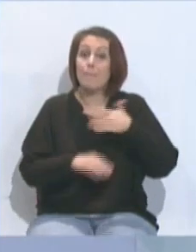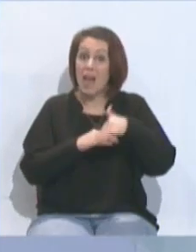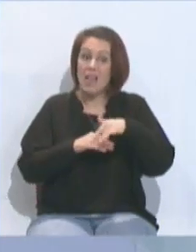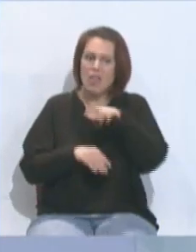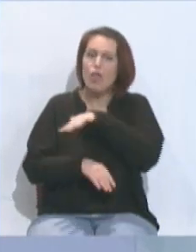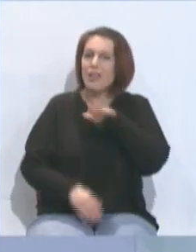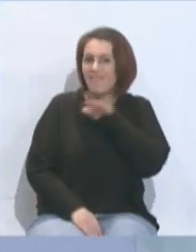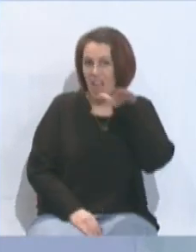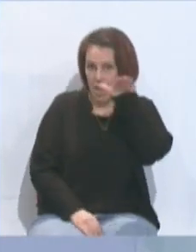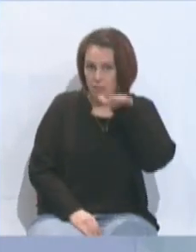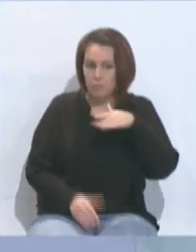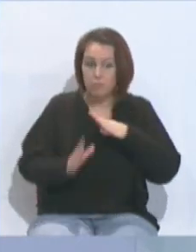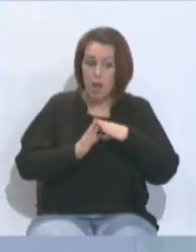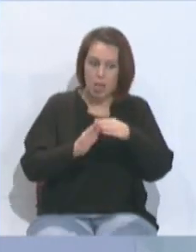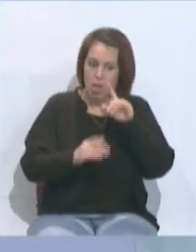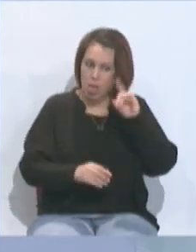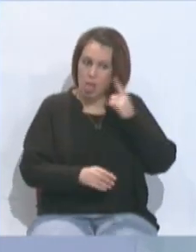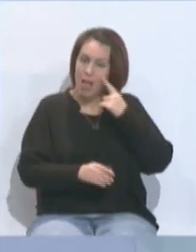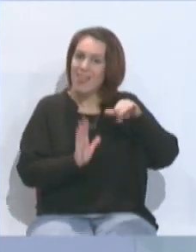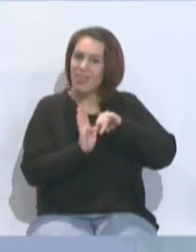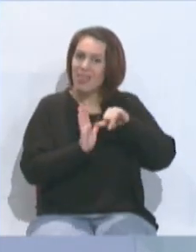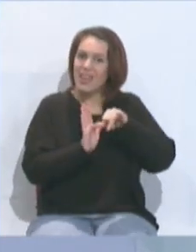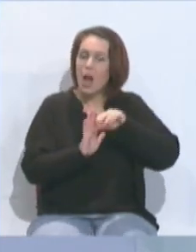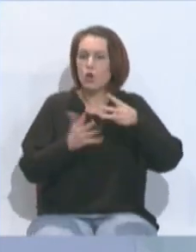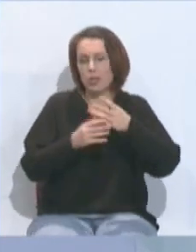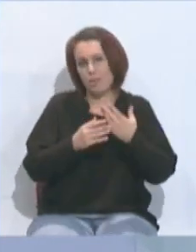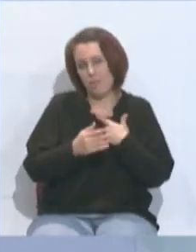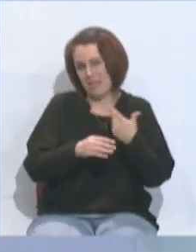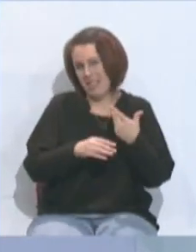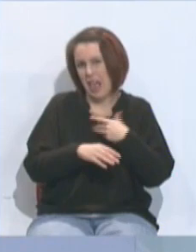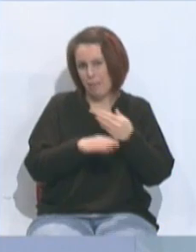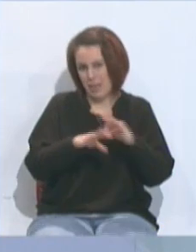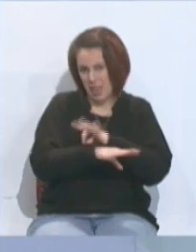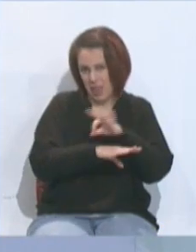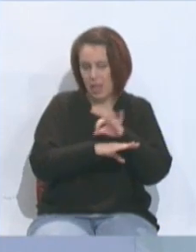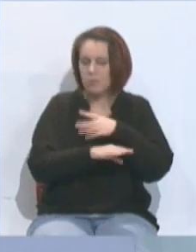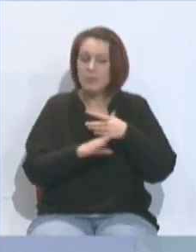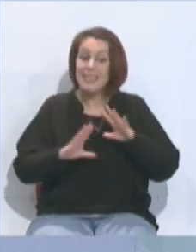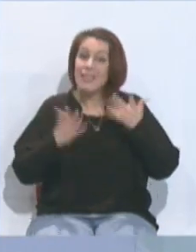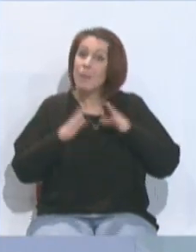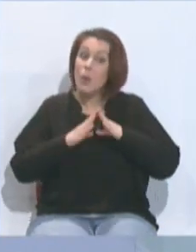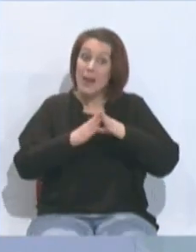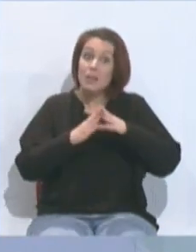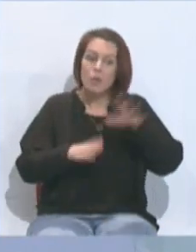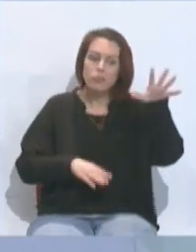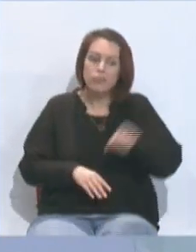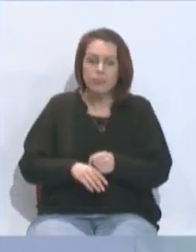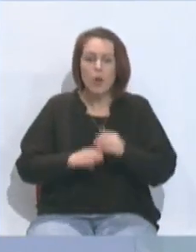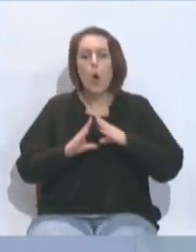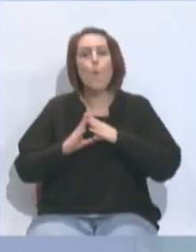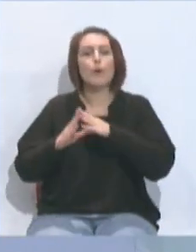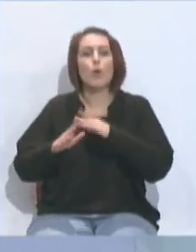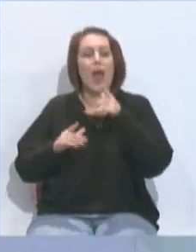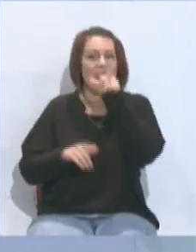de la Frontera. La embarcación era localizada cerca de las 8 de la mañana y Salvamento Marítimo ha podido trasladar al puerto de Algeciras